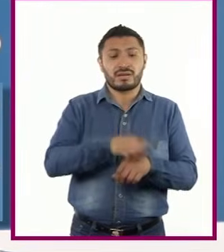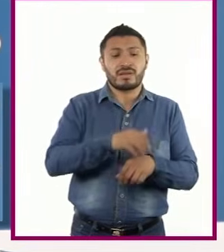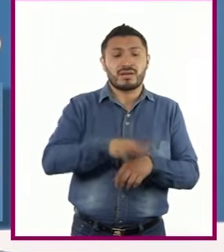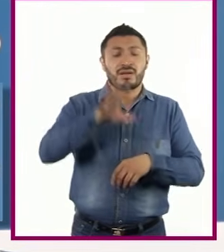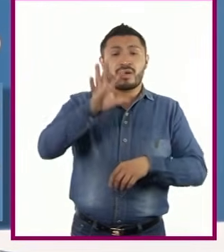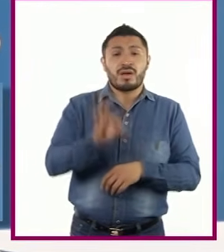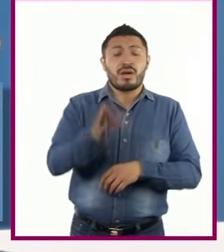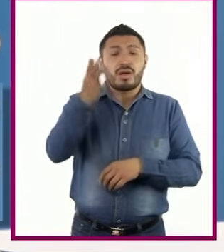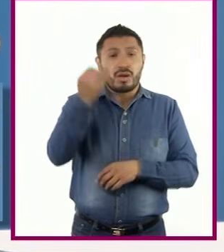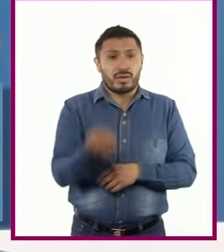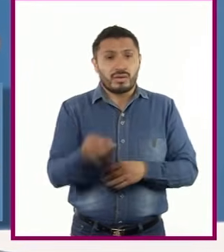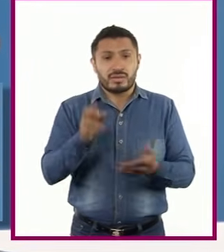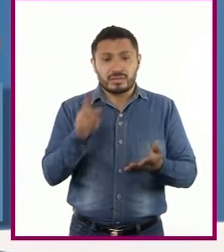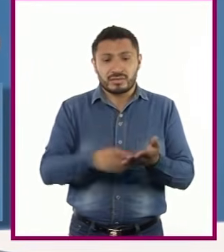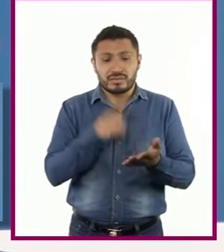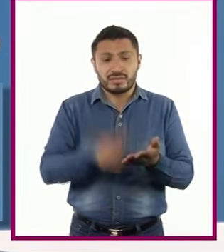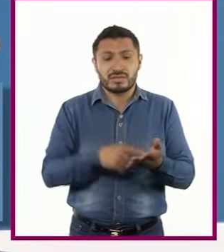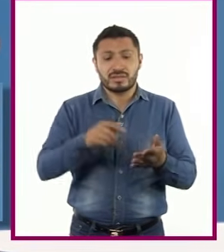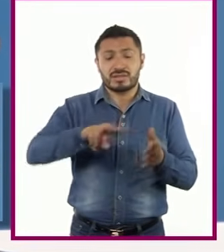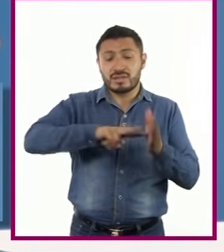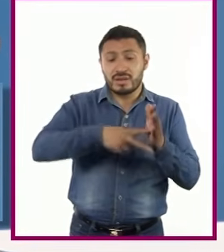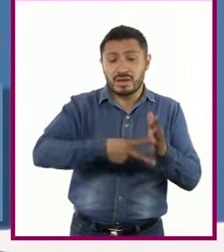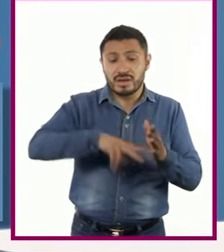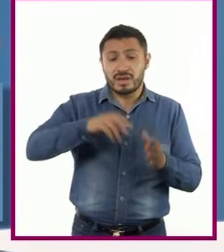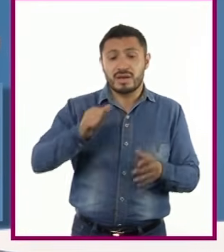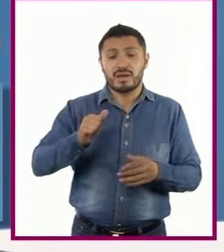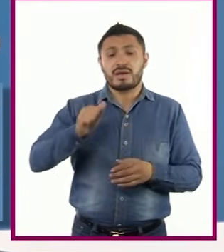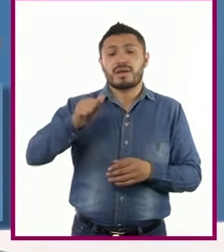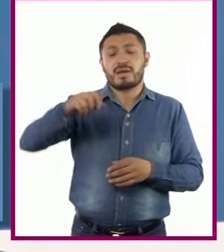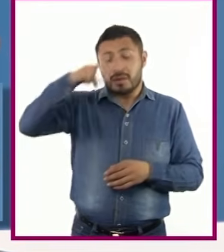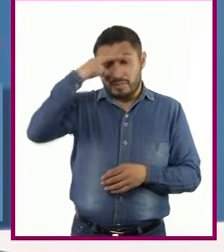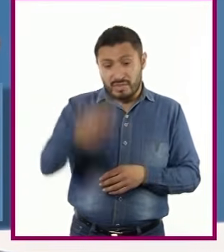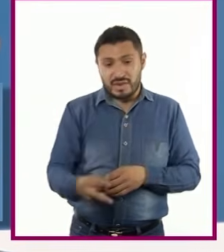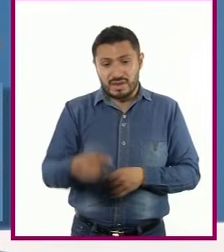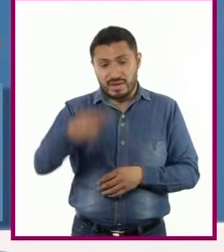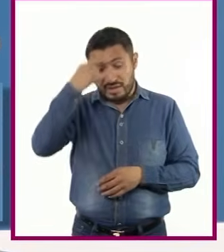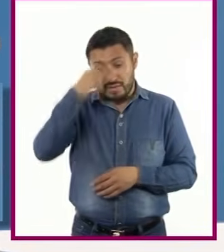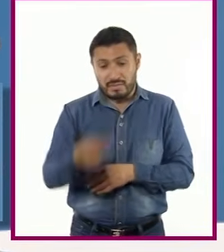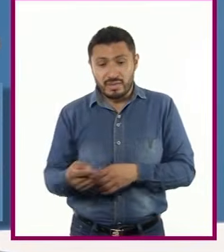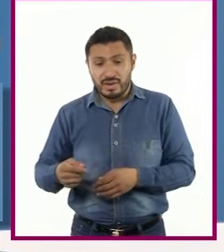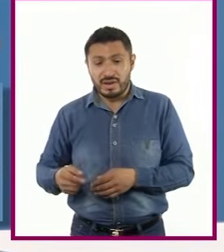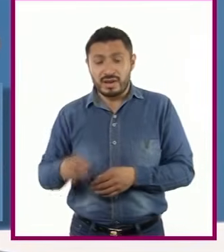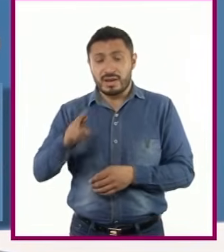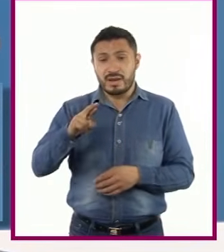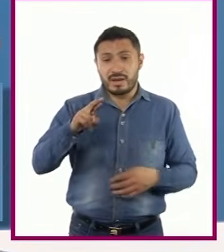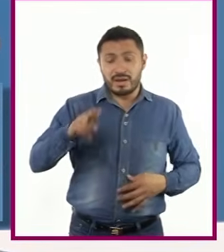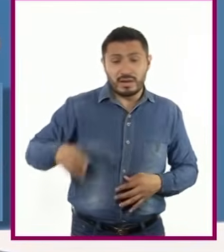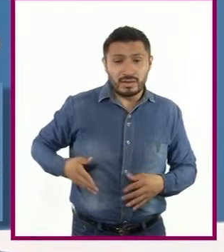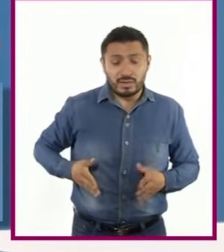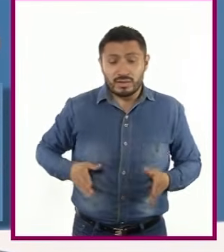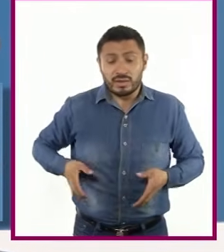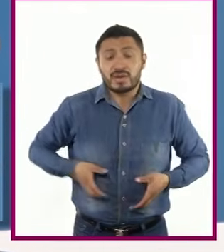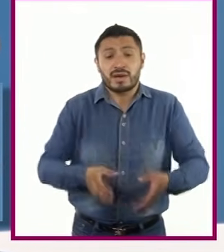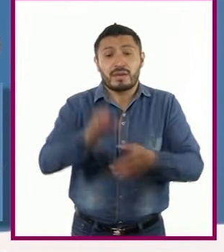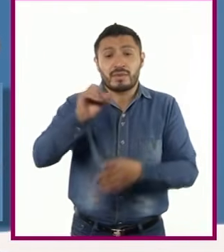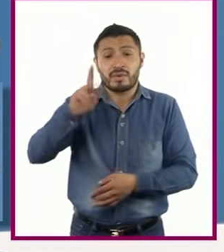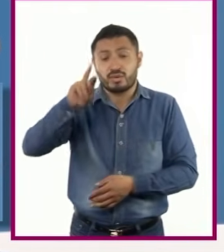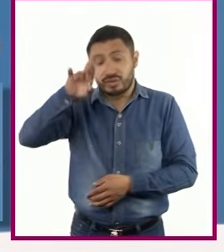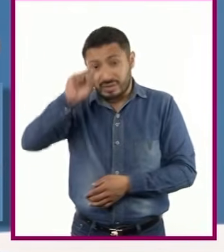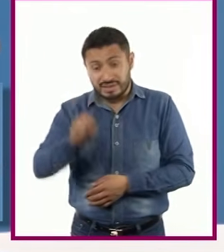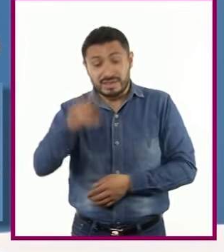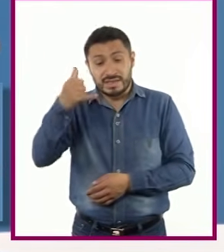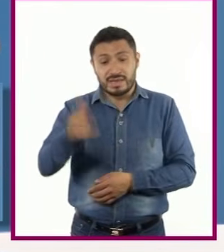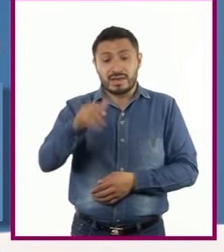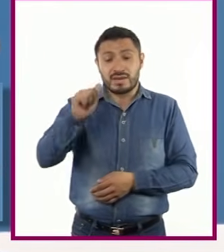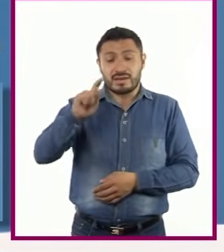49 de la revista Arqueología Mexicana, dedicado a la Ruta de Cortés, y el Atlas Histórico de